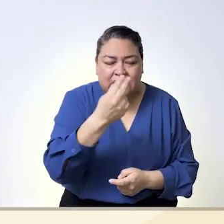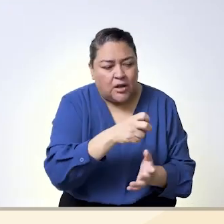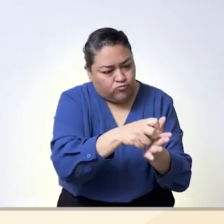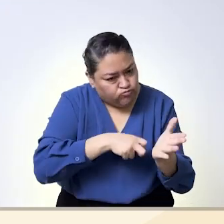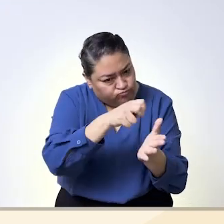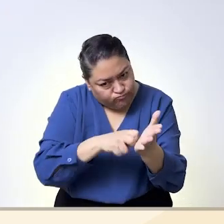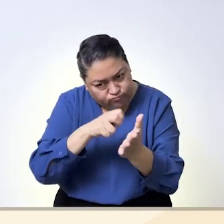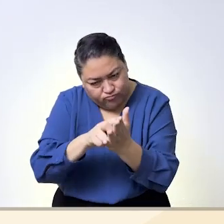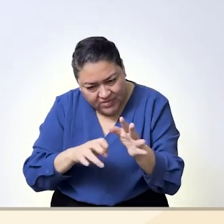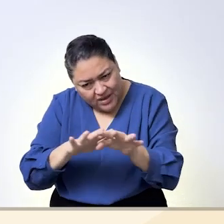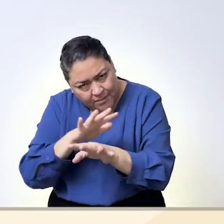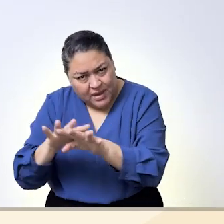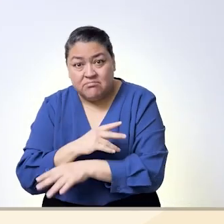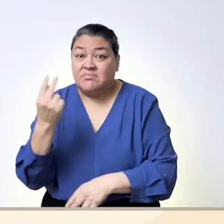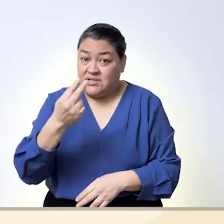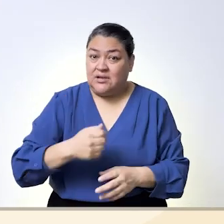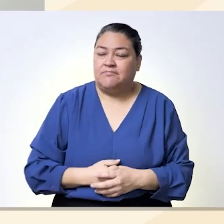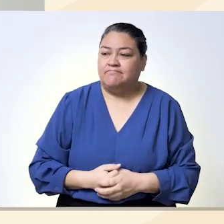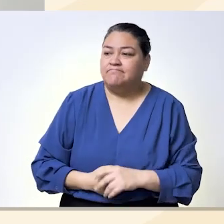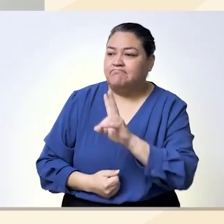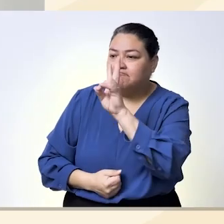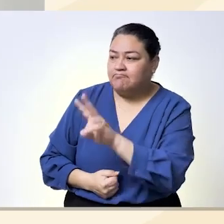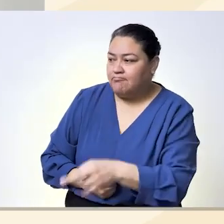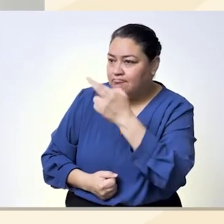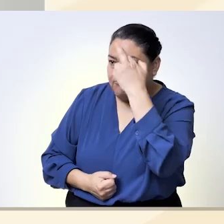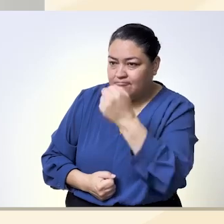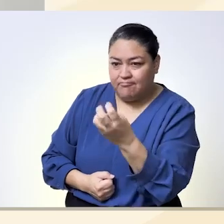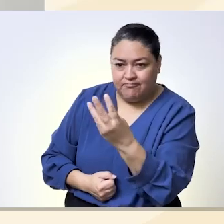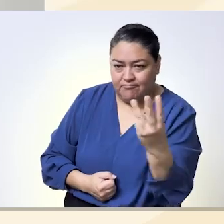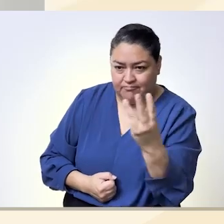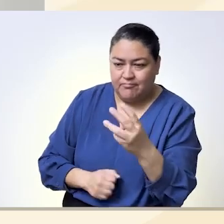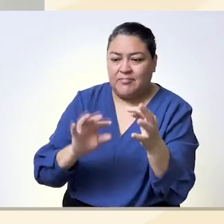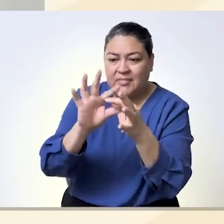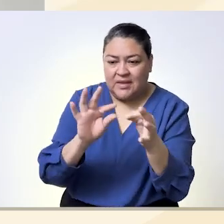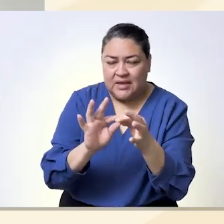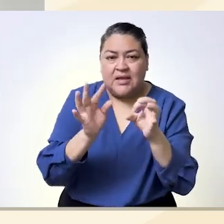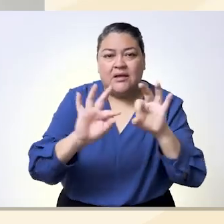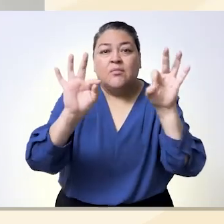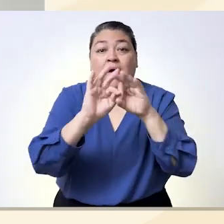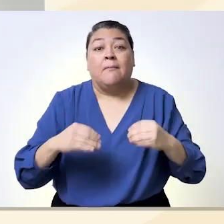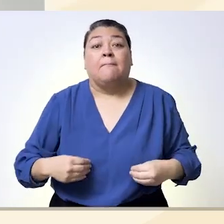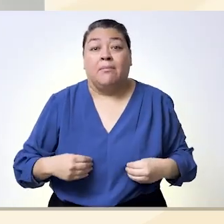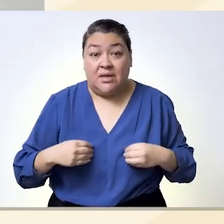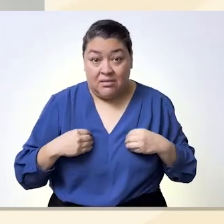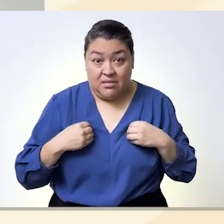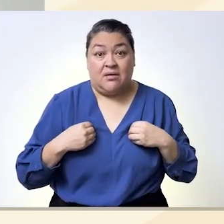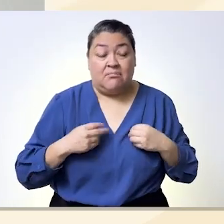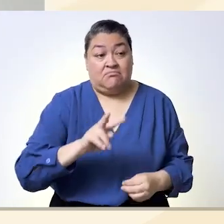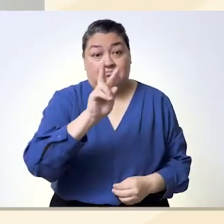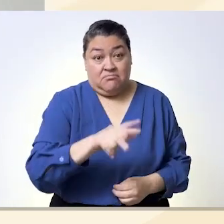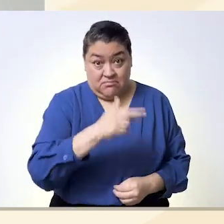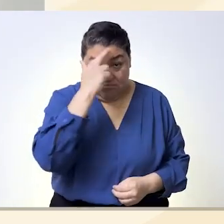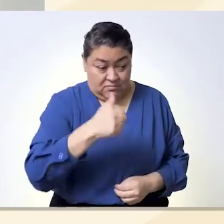¿no? Entonces creo que hay que apostar por eso. Y qué importante lo que colocan las tres en términos de posicionar las vidas,